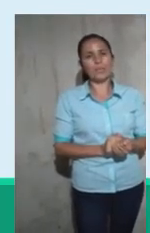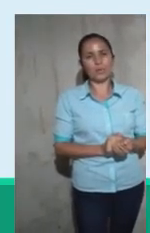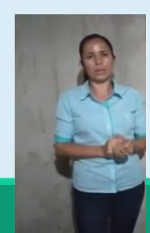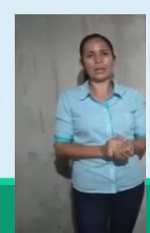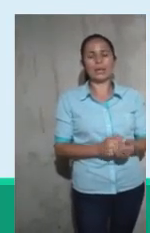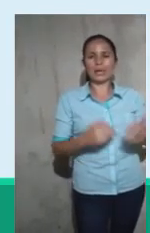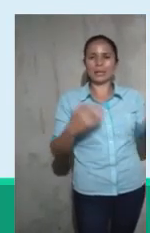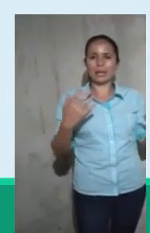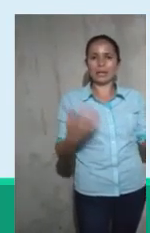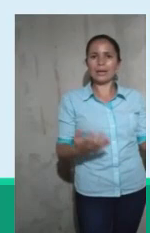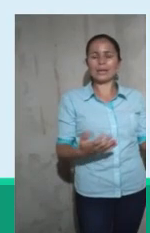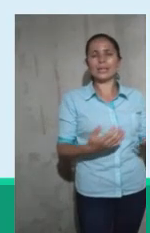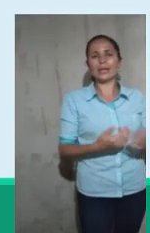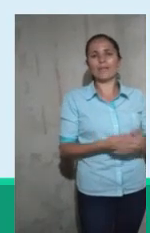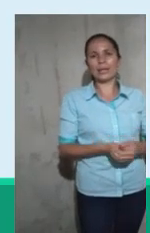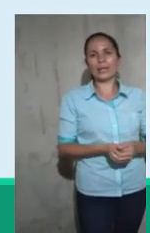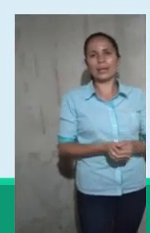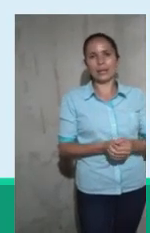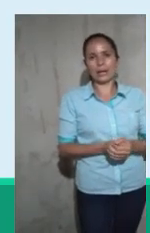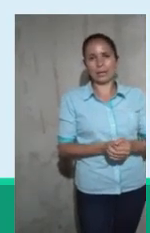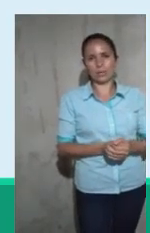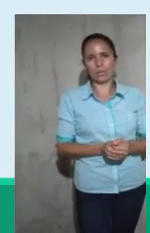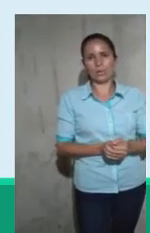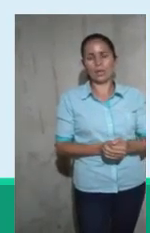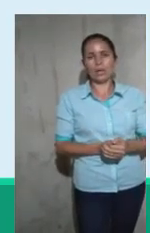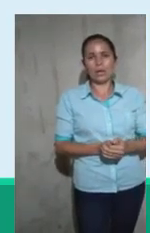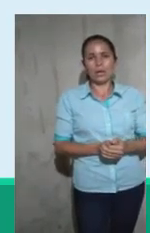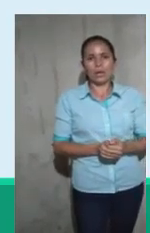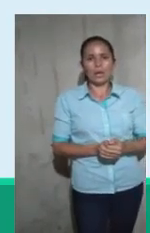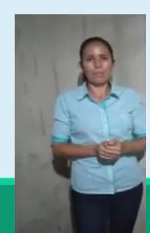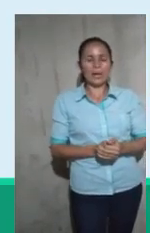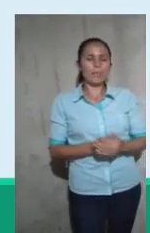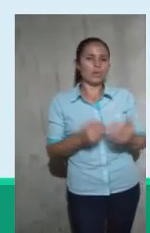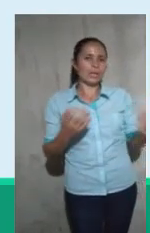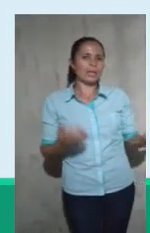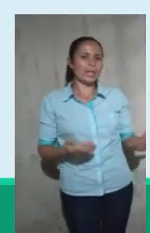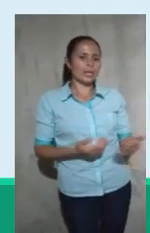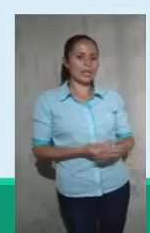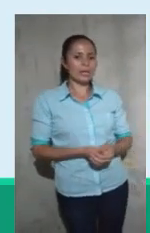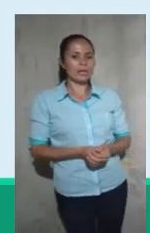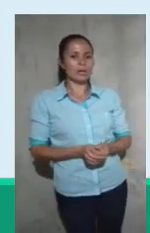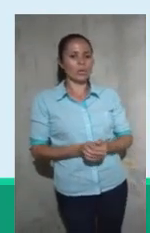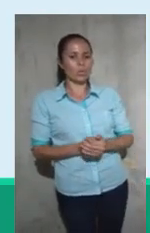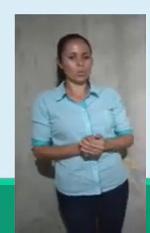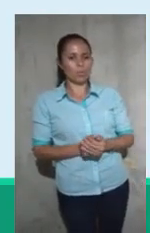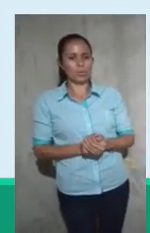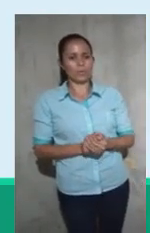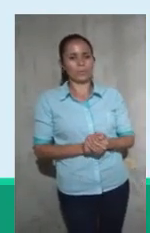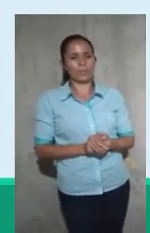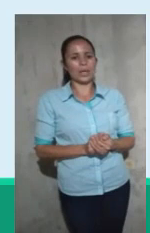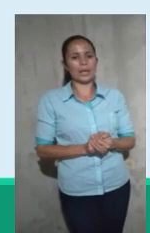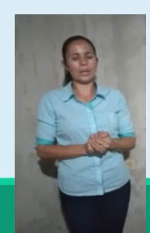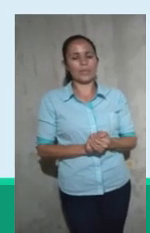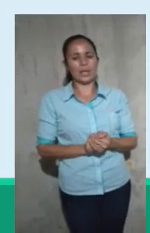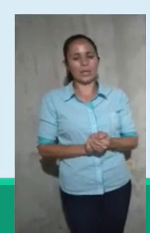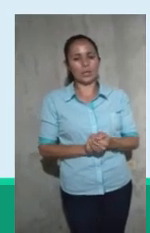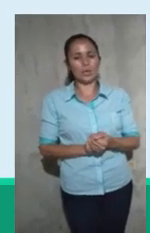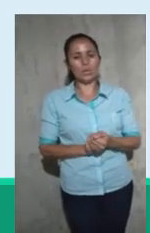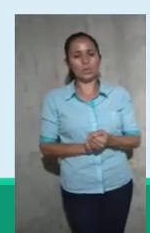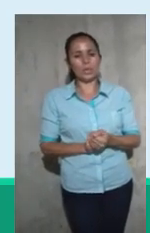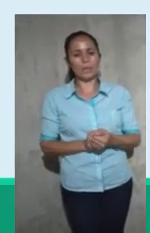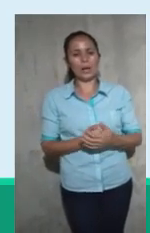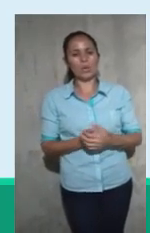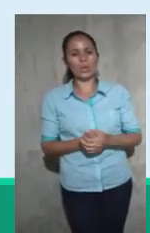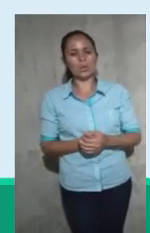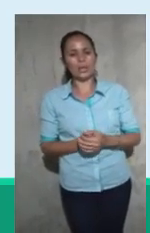es bien importante mantener ese nivel de liderazgo para poder dirigir un grupo.